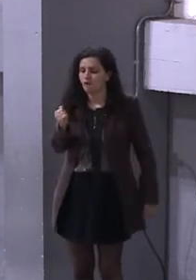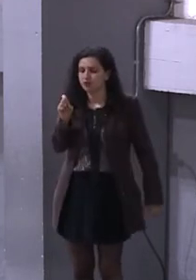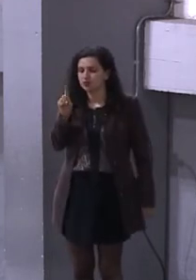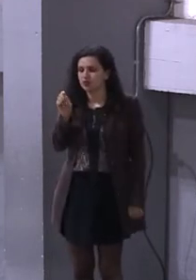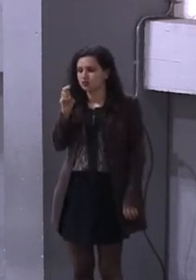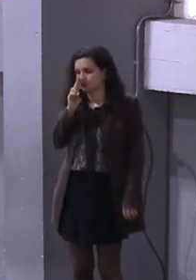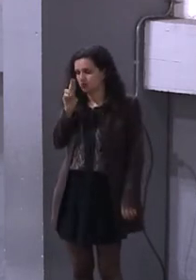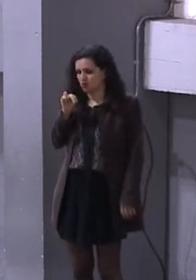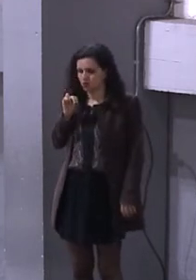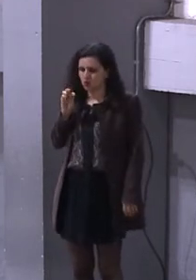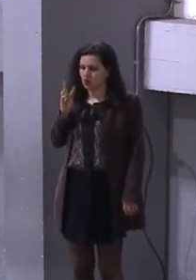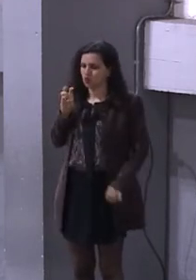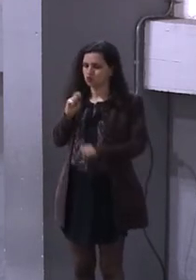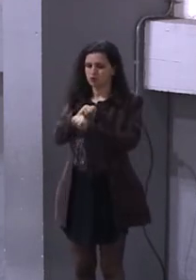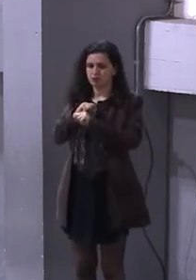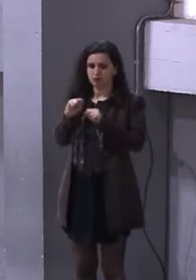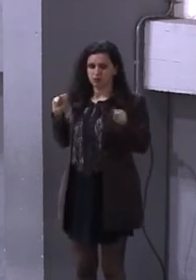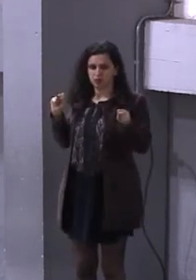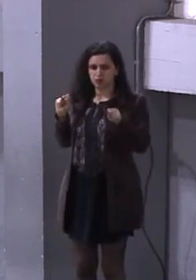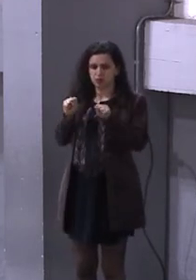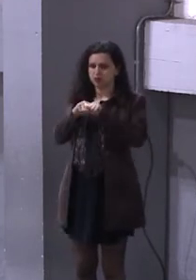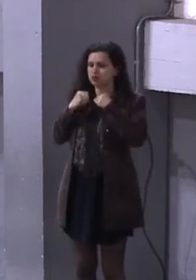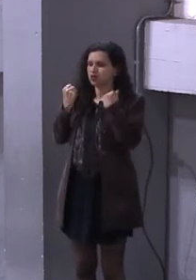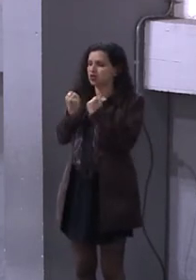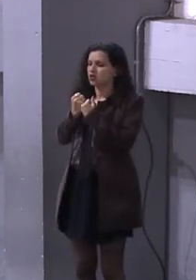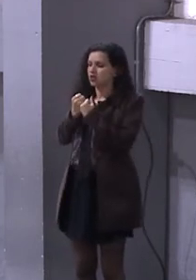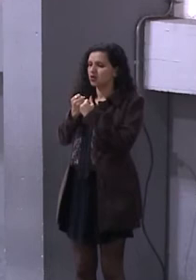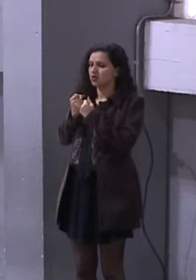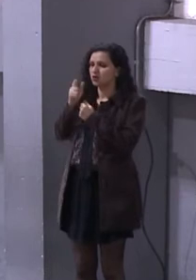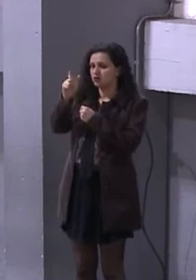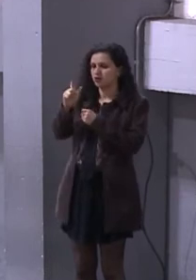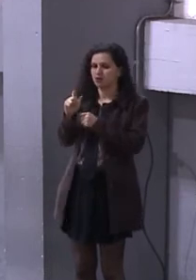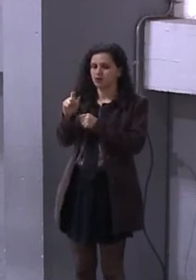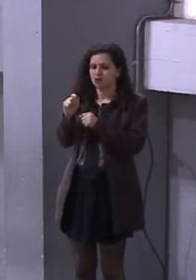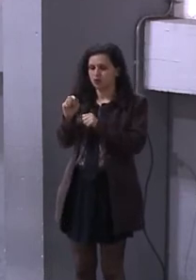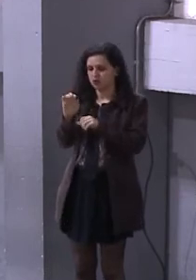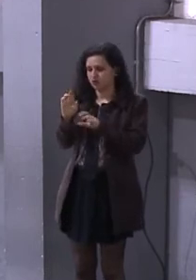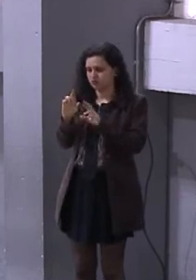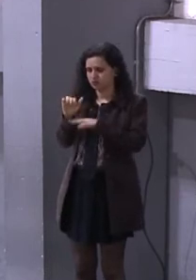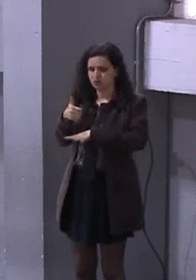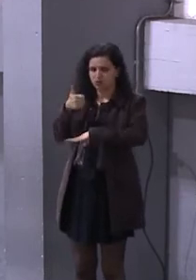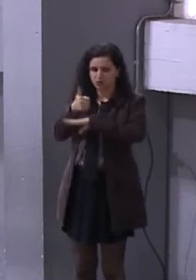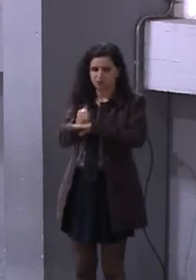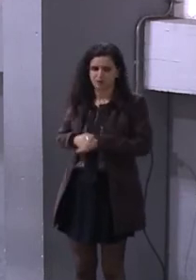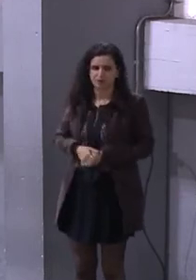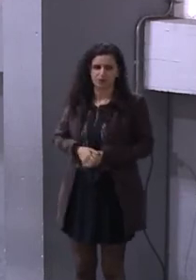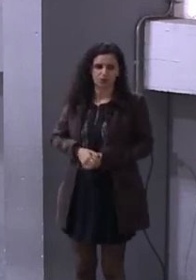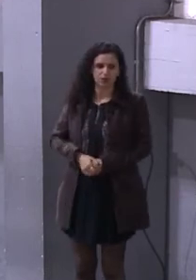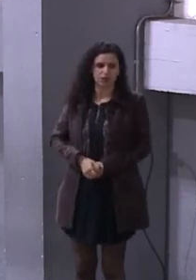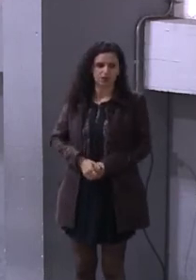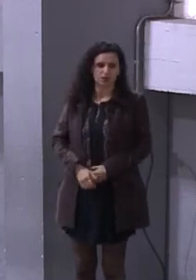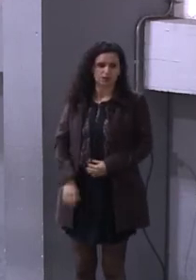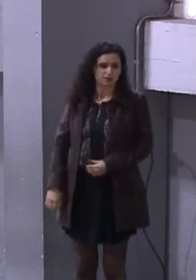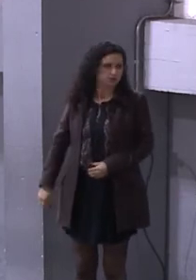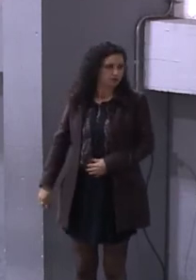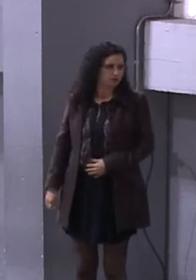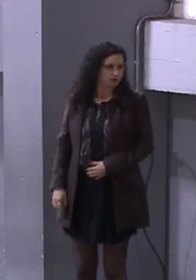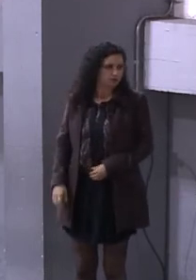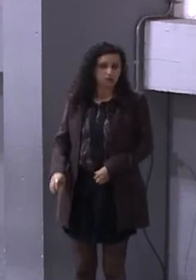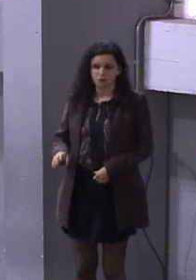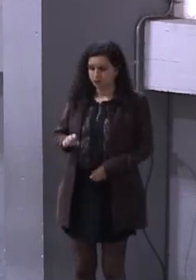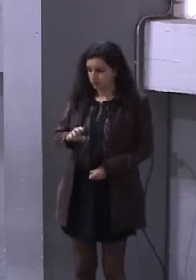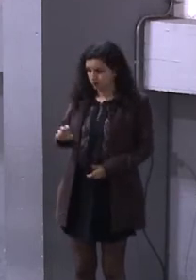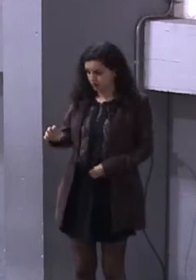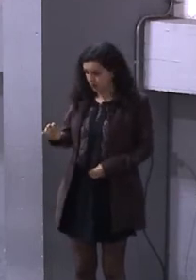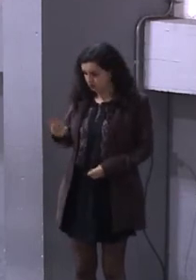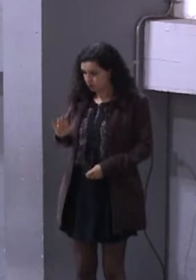junio a las 8 a.m. en la sala de juntas de la rectoría. Con esto, digamos, queremos dejar el